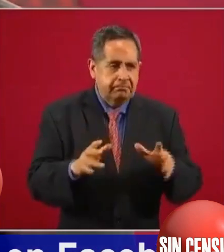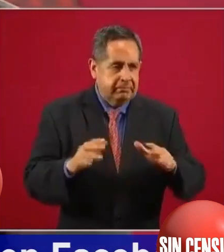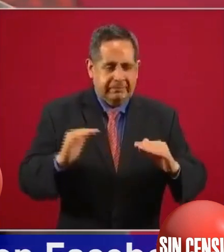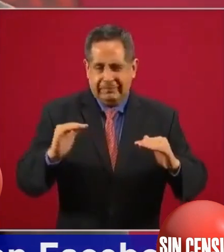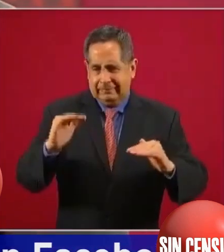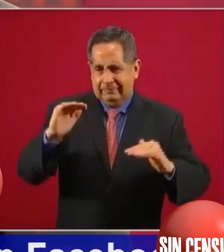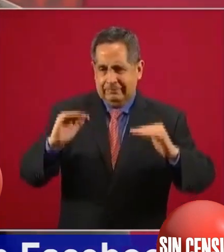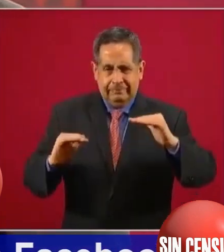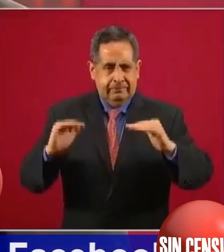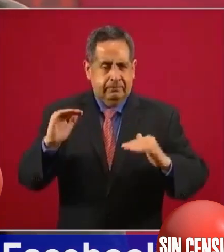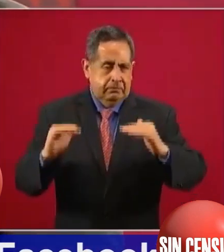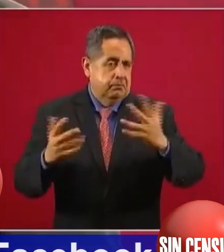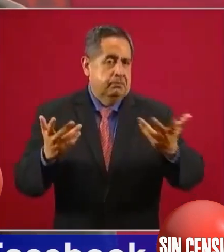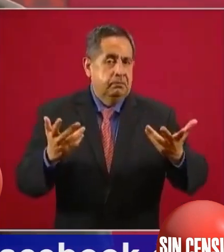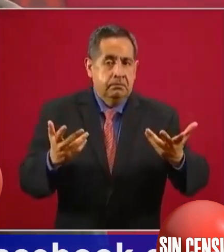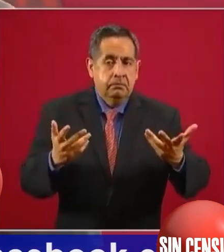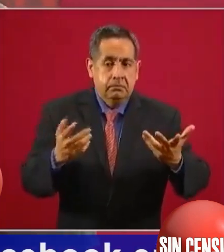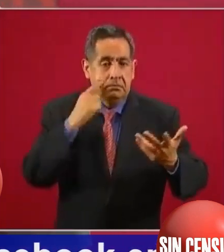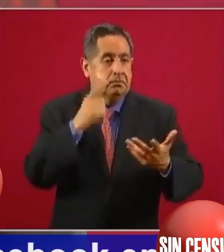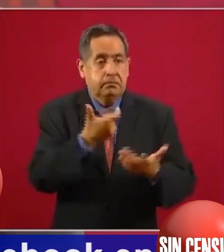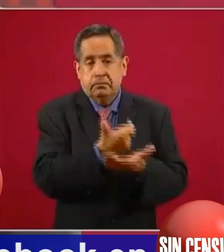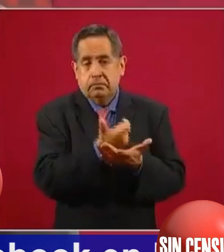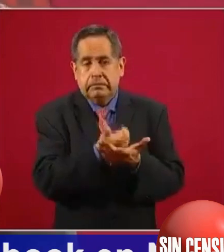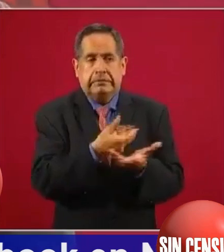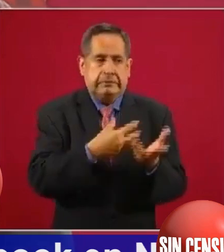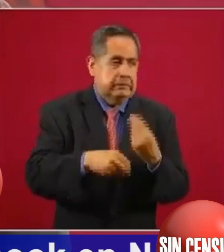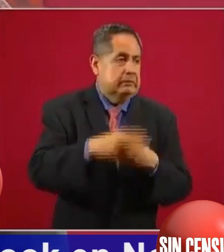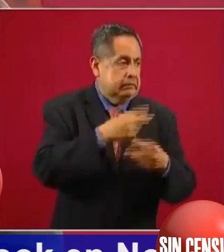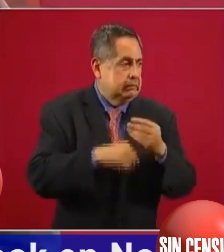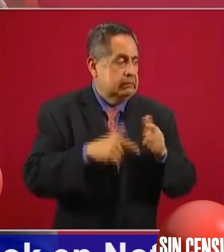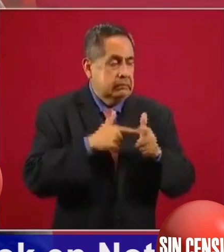perjudicar mucho la economía.